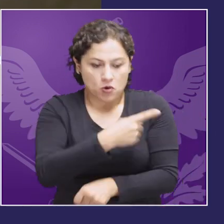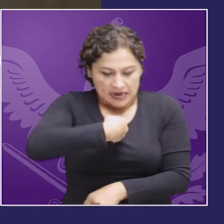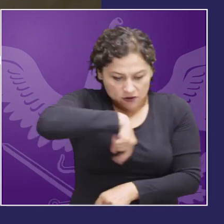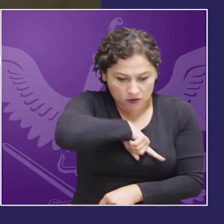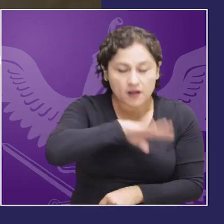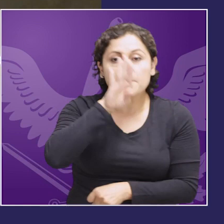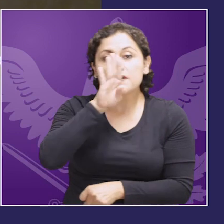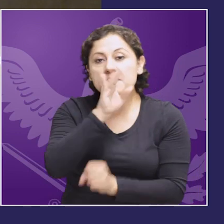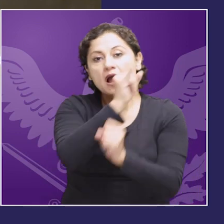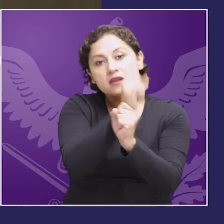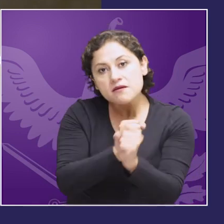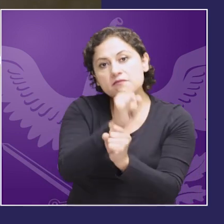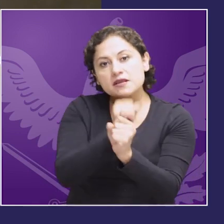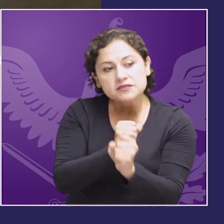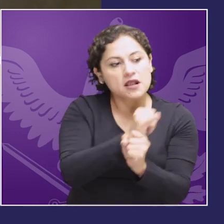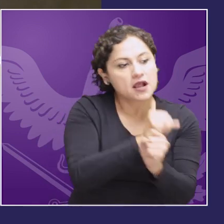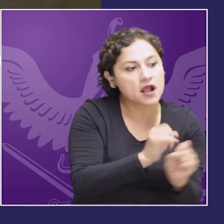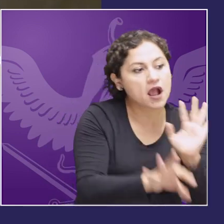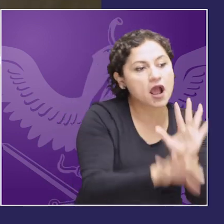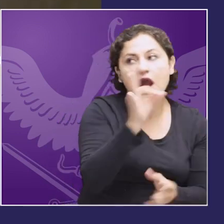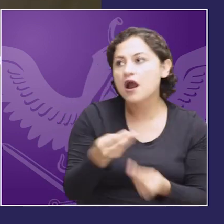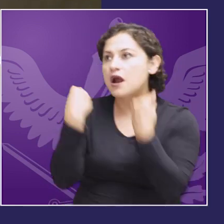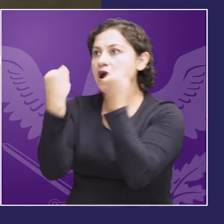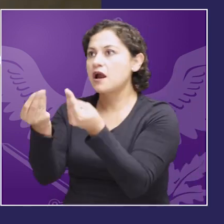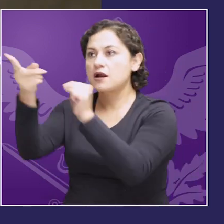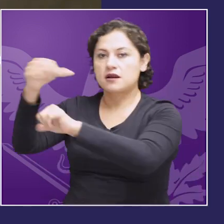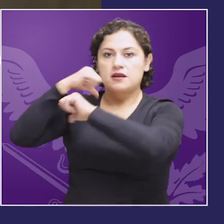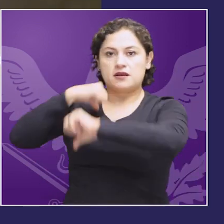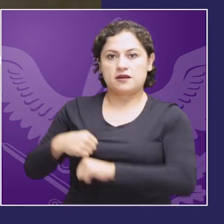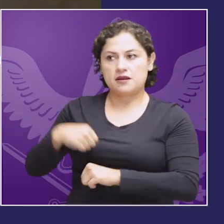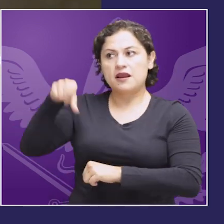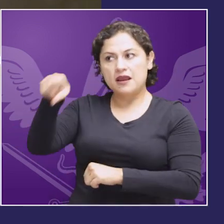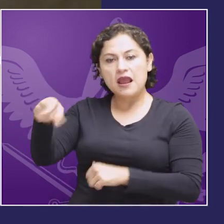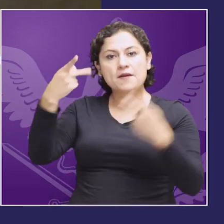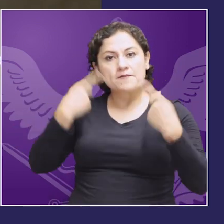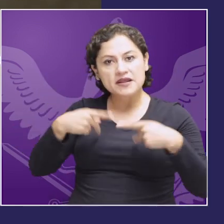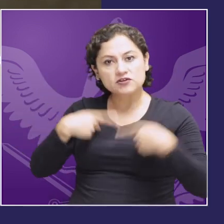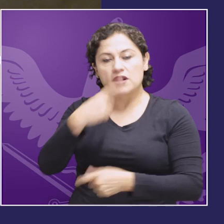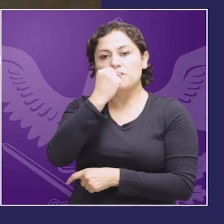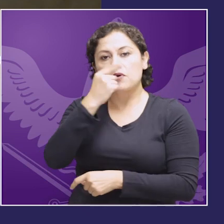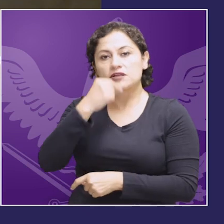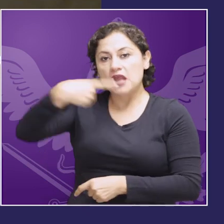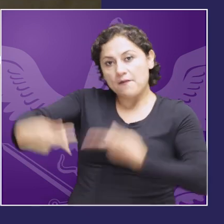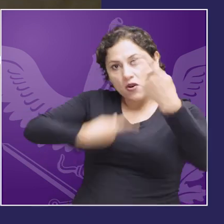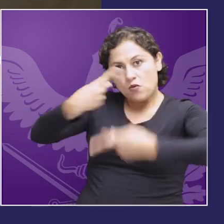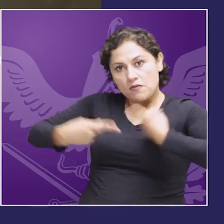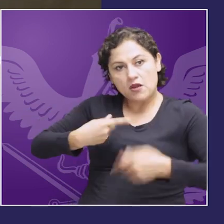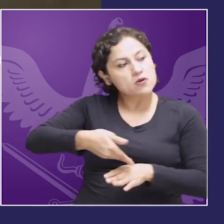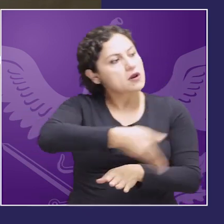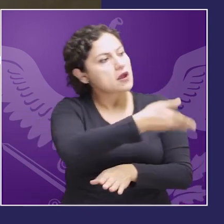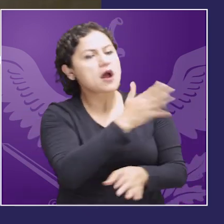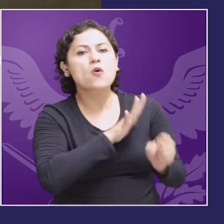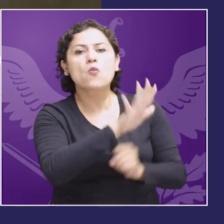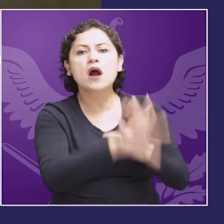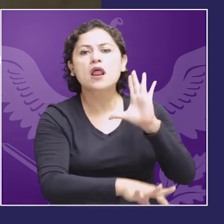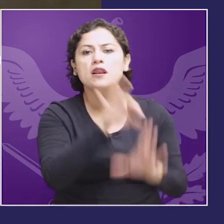en criminólogas, hemos tenido que aprender derecho, hemos tenido que aprender sobre perspectiva de género, porque somos nosotras las que tenemos que aportar los